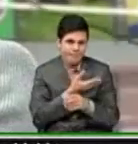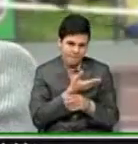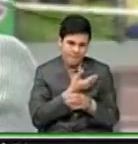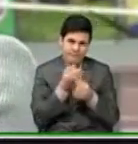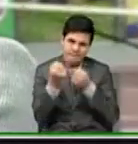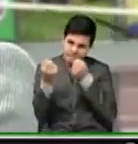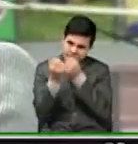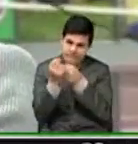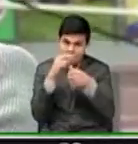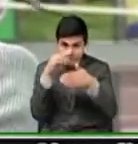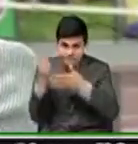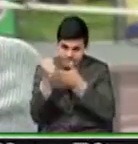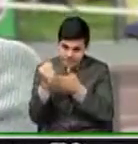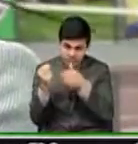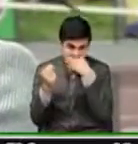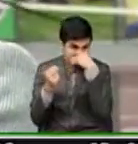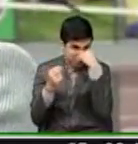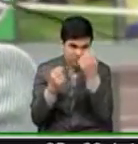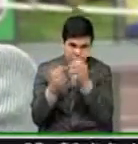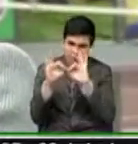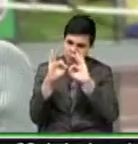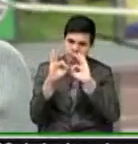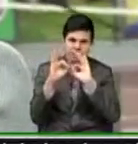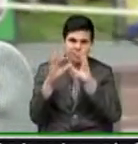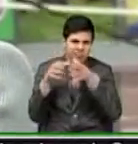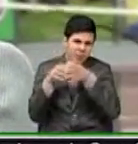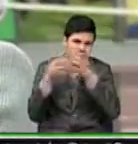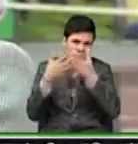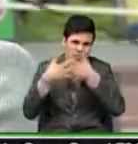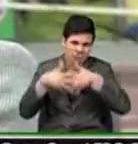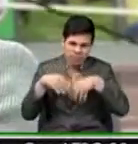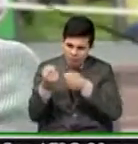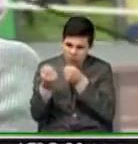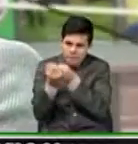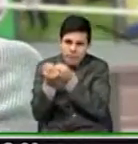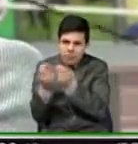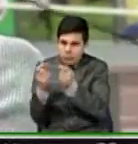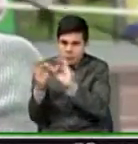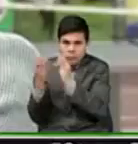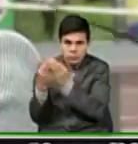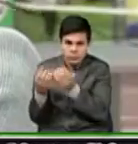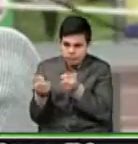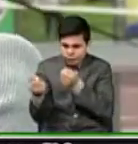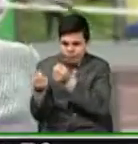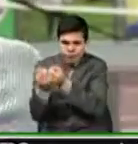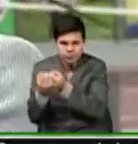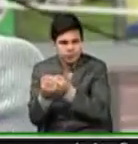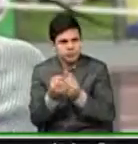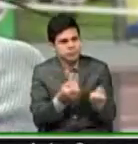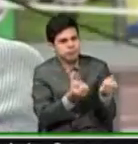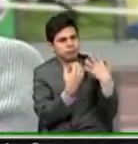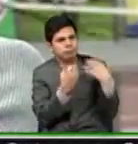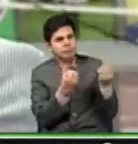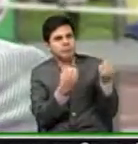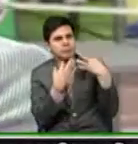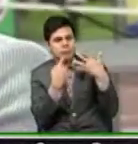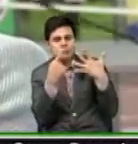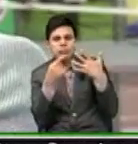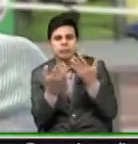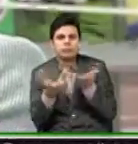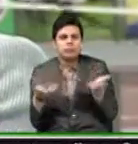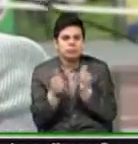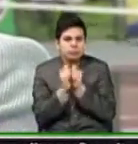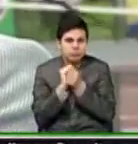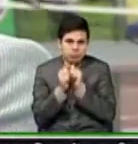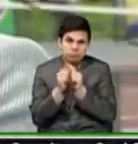niños ver que hay una empresa que los está respaldando y aparte pues les dan implementos deportivos